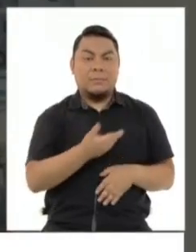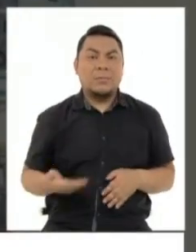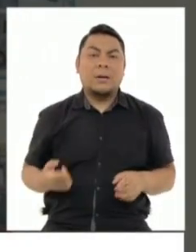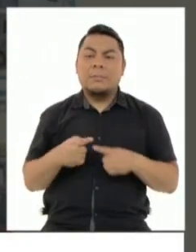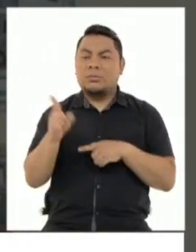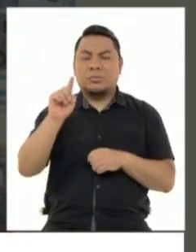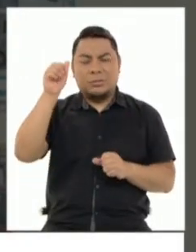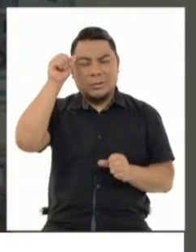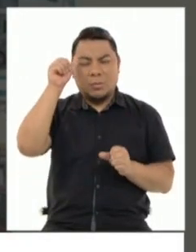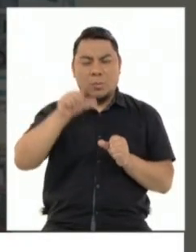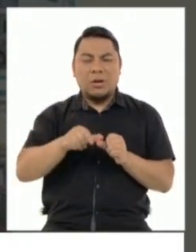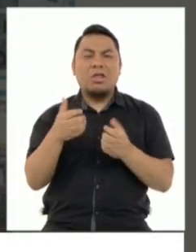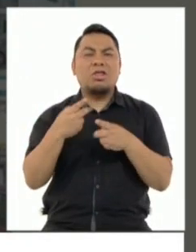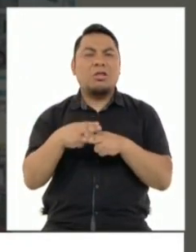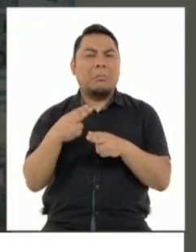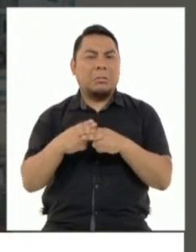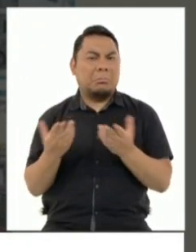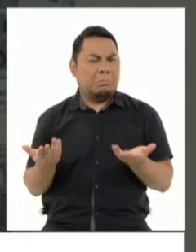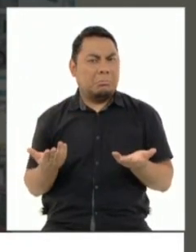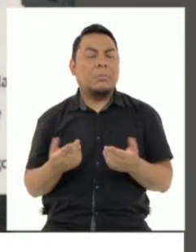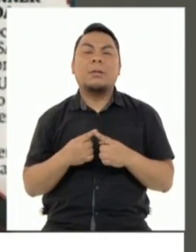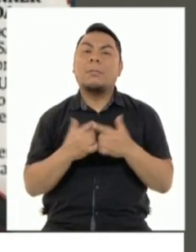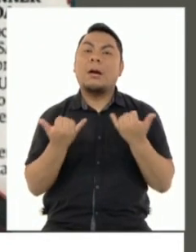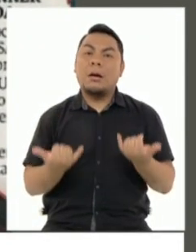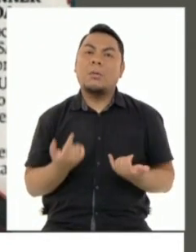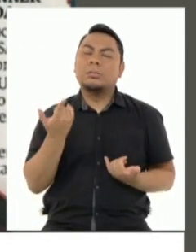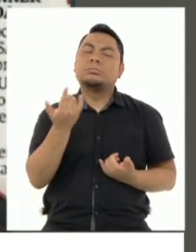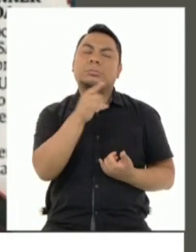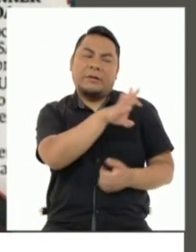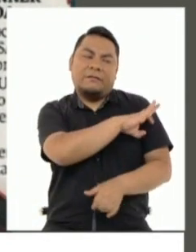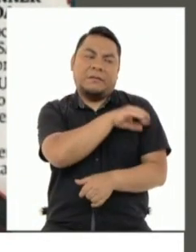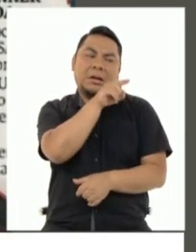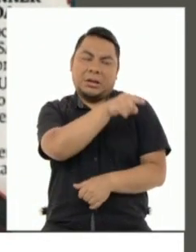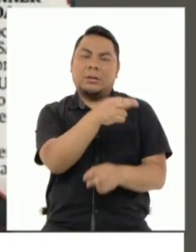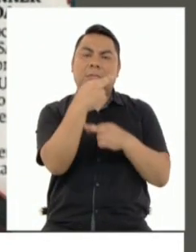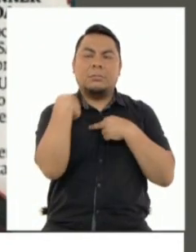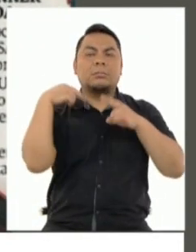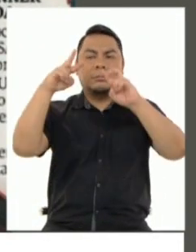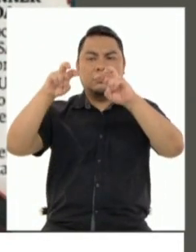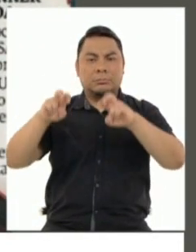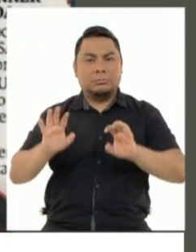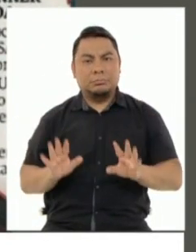tampoco recordó el nombre. Indicó que es función de la Fiscalía investigar el tema y despejar así las dudas.